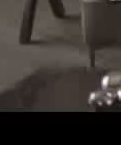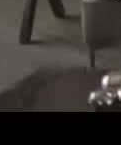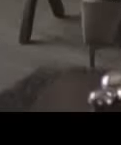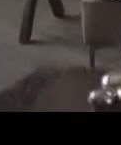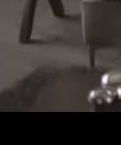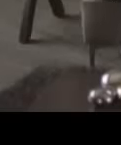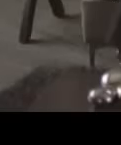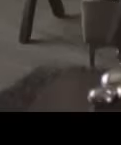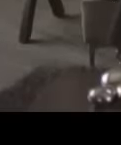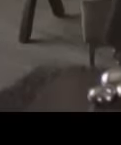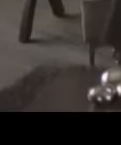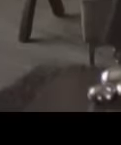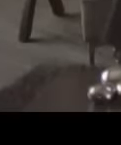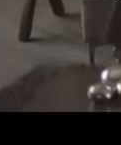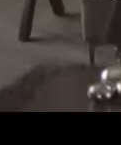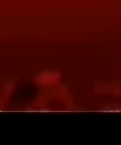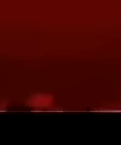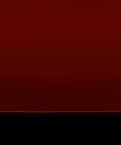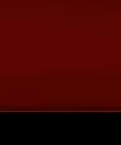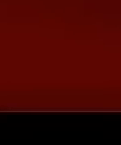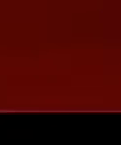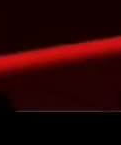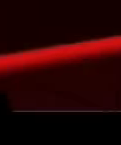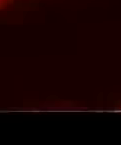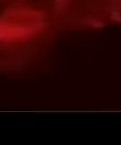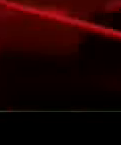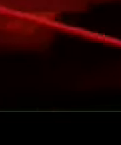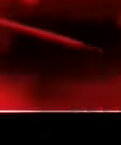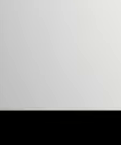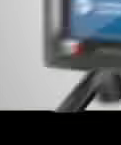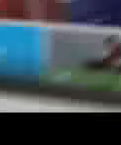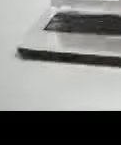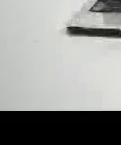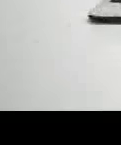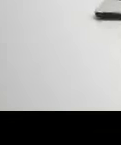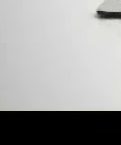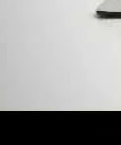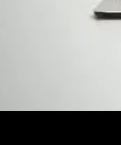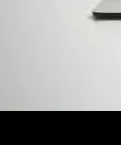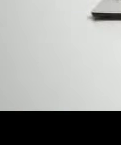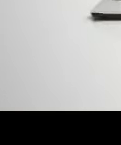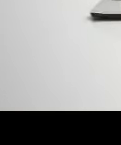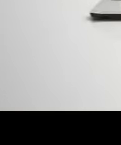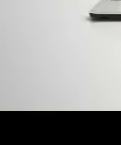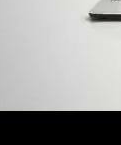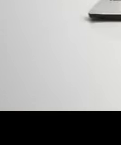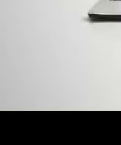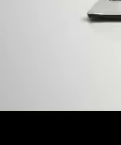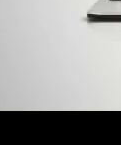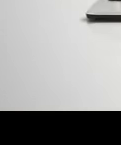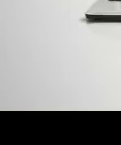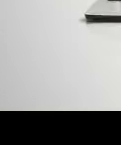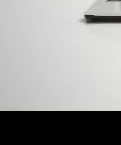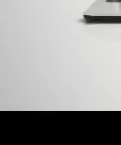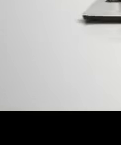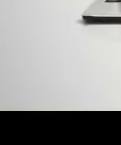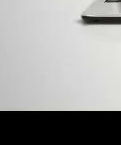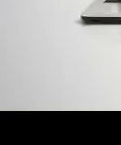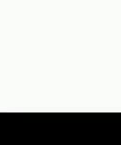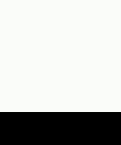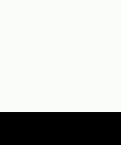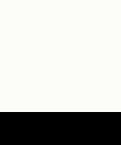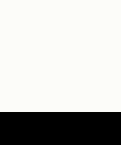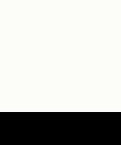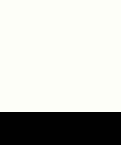tiempo real, en tu televisor en HD, con el canal exclusivo Claro Sports o en clarosports.com.